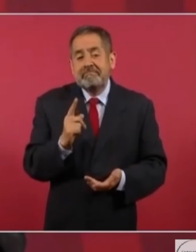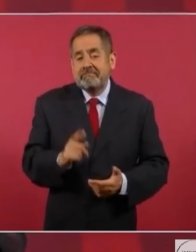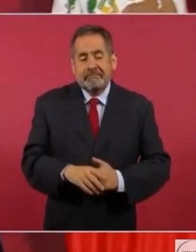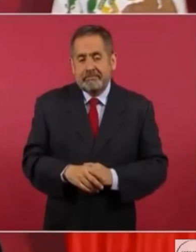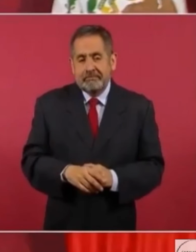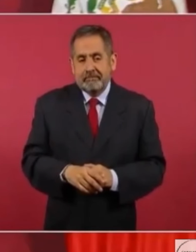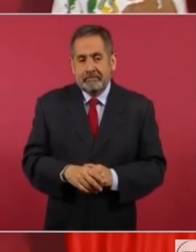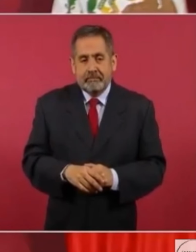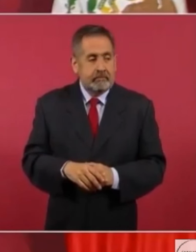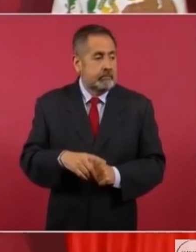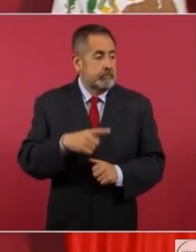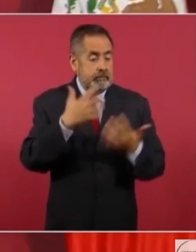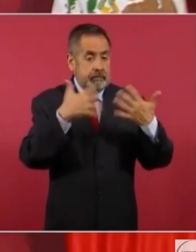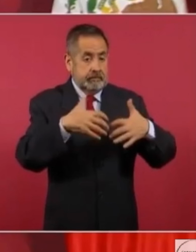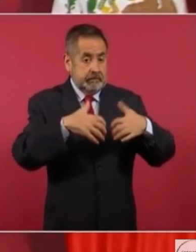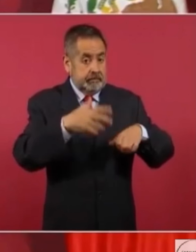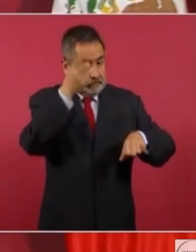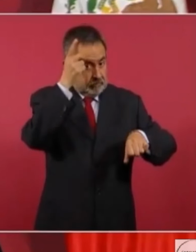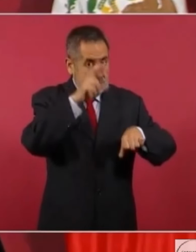que no se dejen engañar,